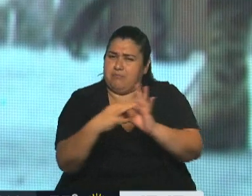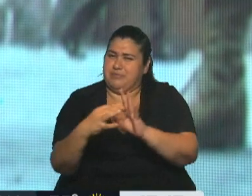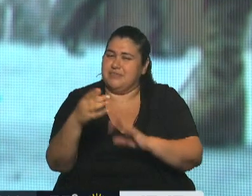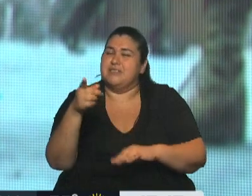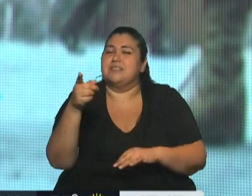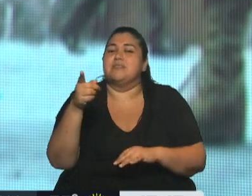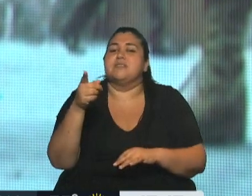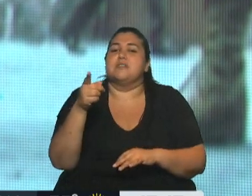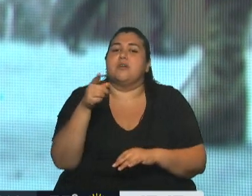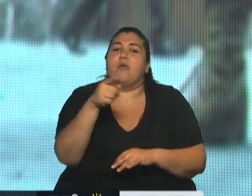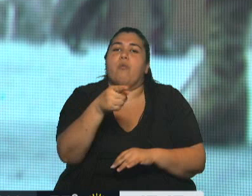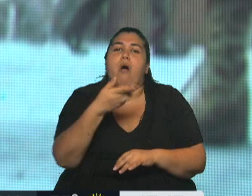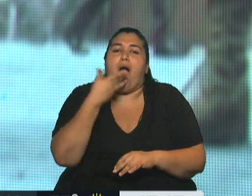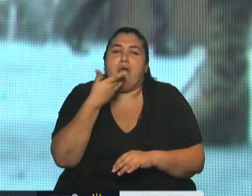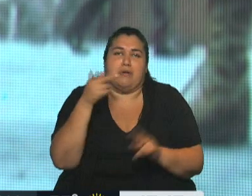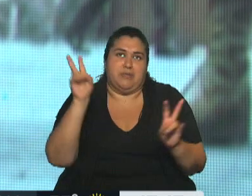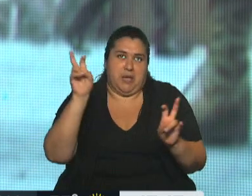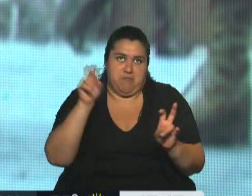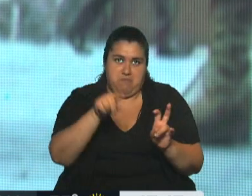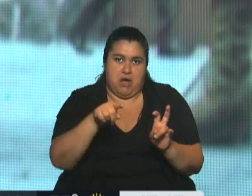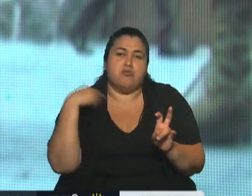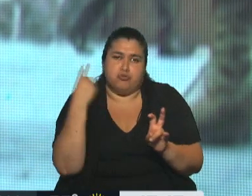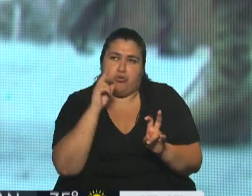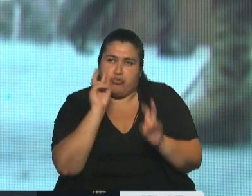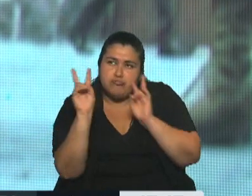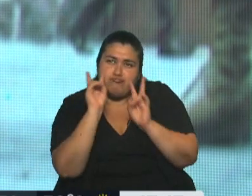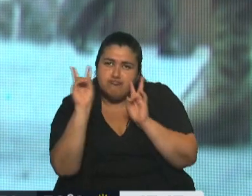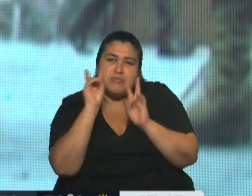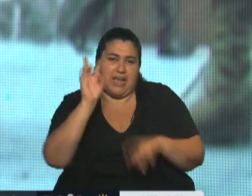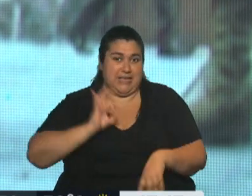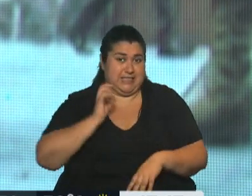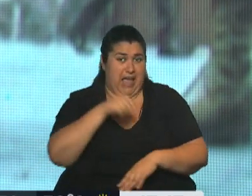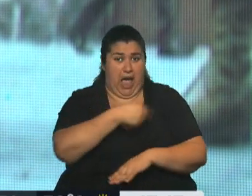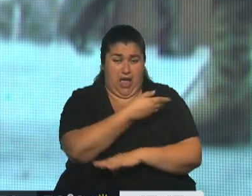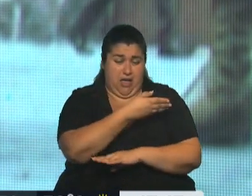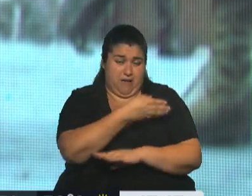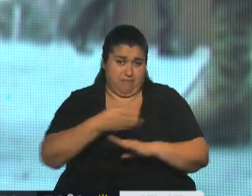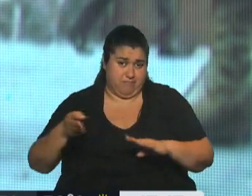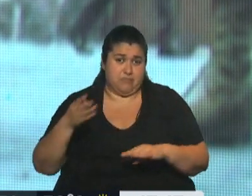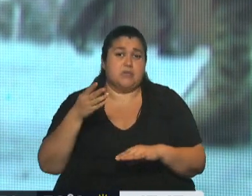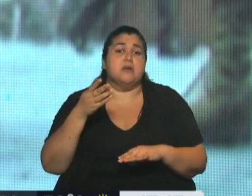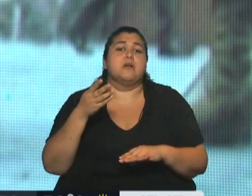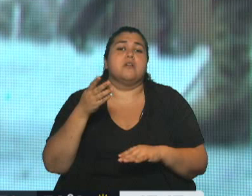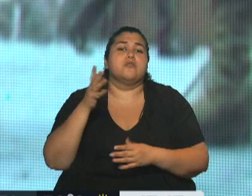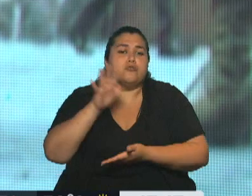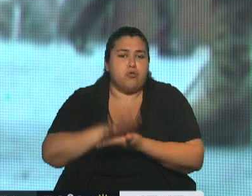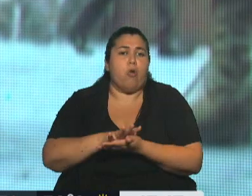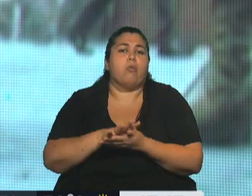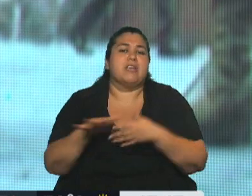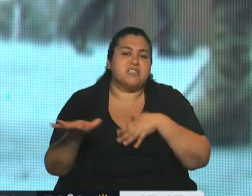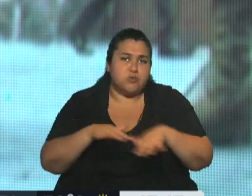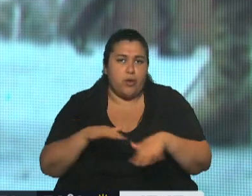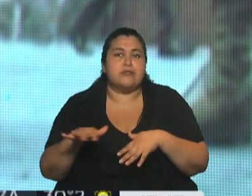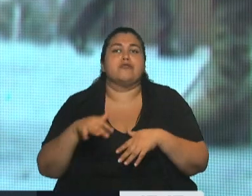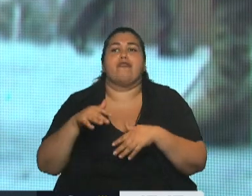porque un poco lo que nosotros es un tema que seguimos muy de cerca durante todo el año, durante los últimos 2 años en el programa, en relación a todo lo que fueron los